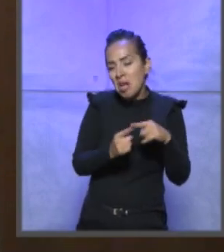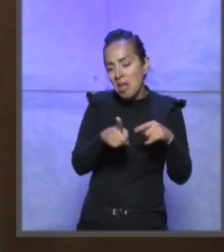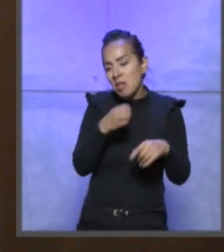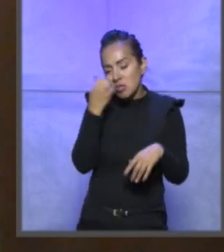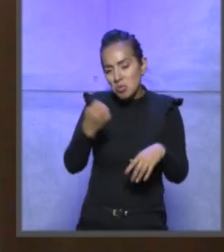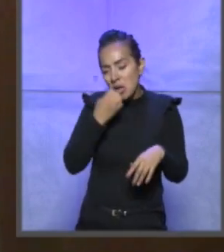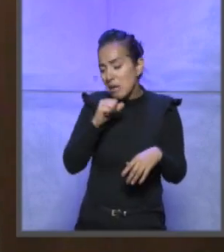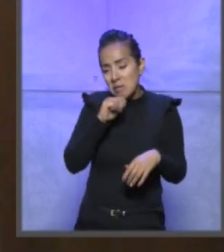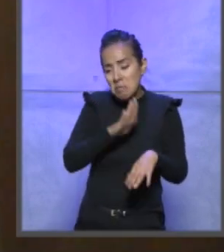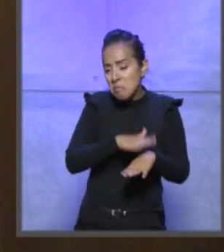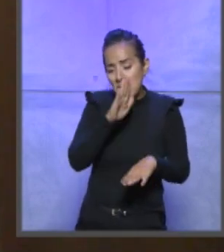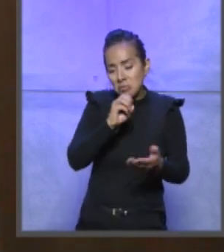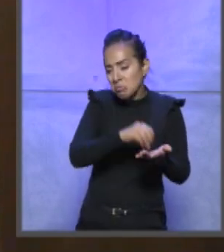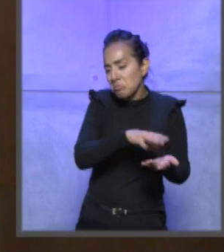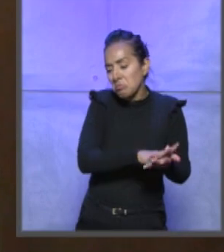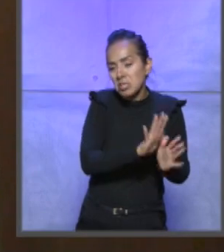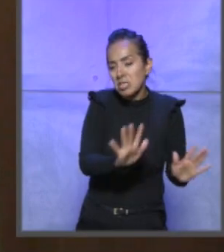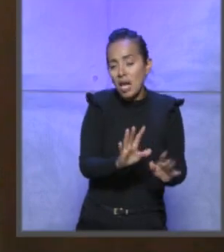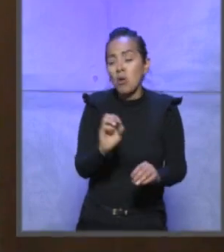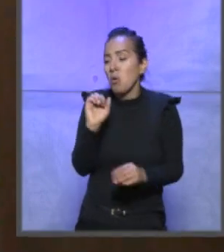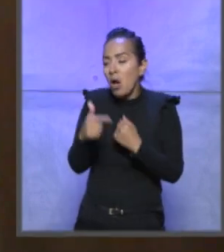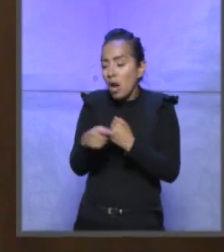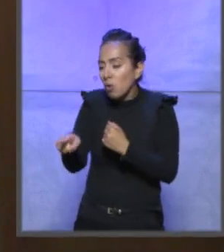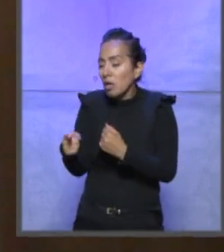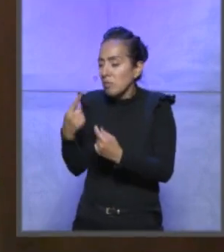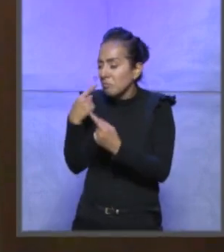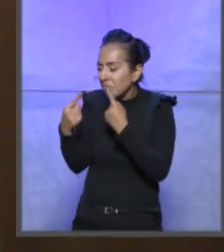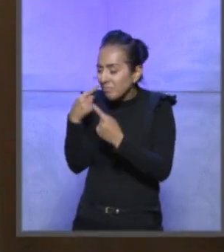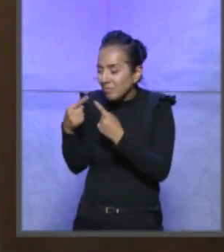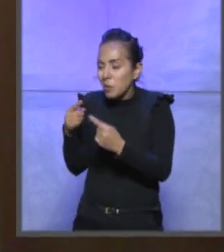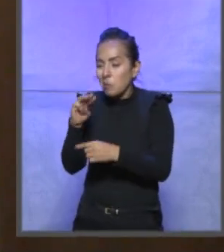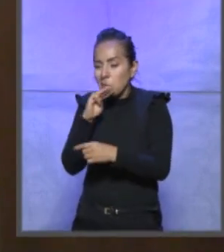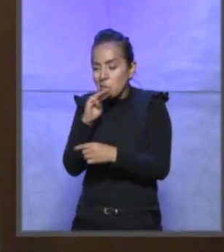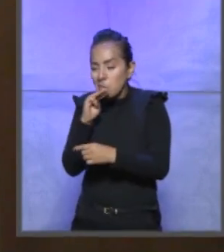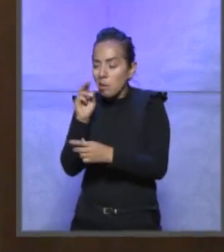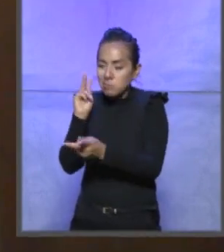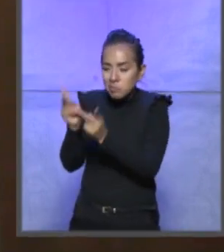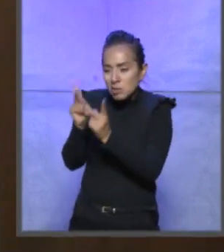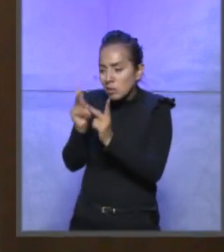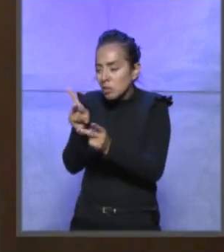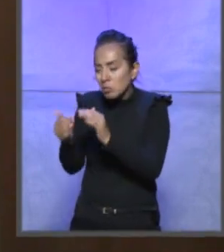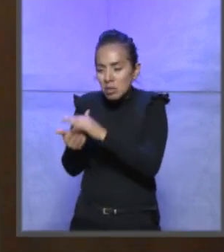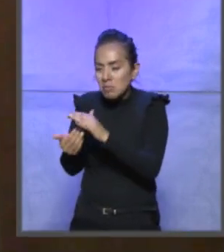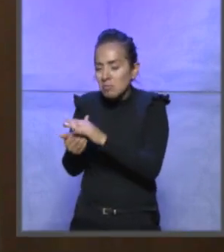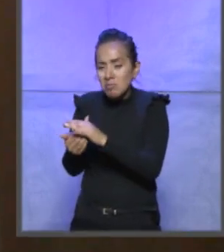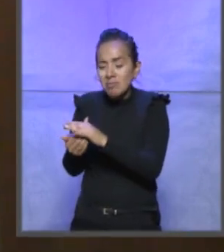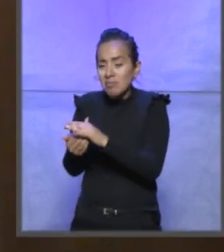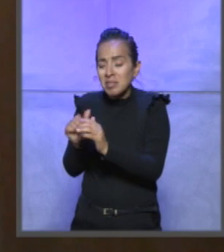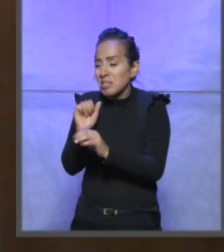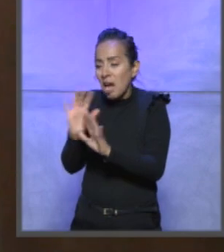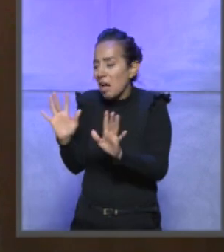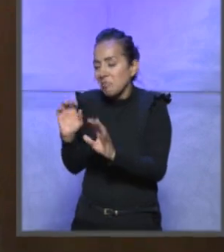tarea de la escuela, en algo que le conté a mi mamá en la mesa, sino que vayan más allá y que podamos hacer ese cambio,